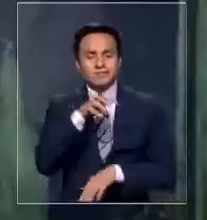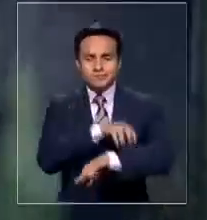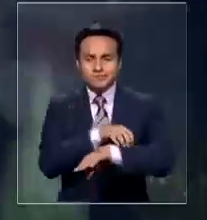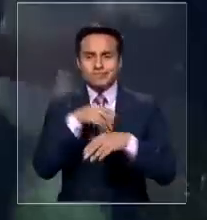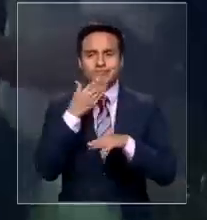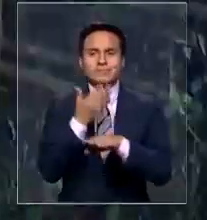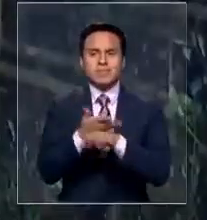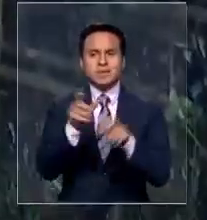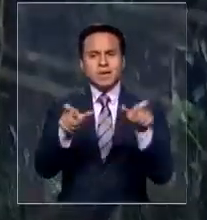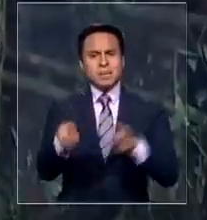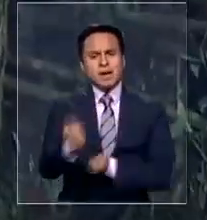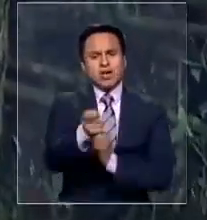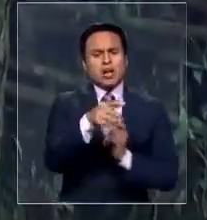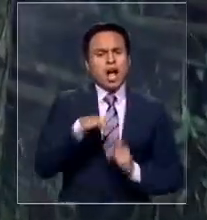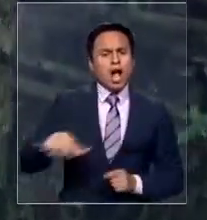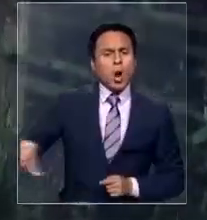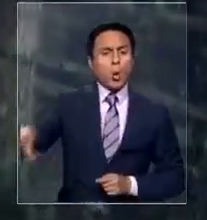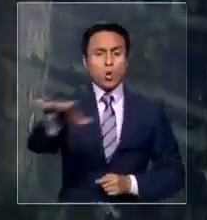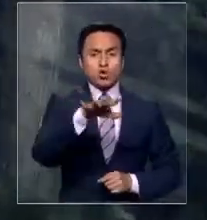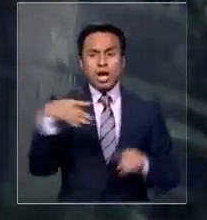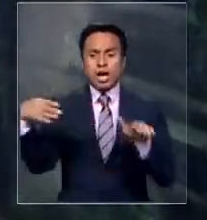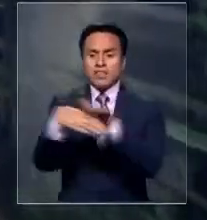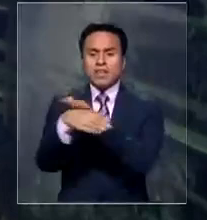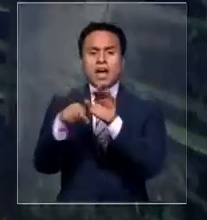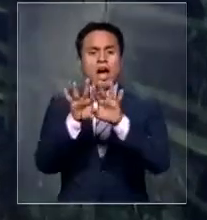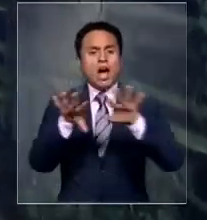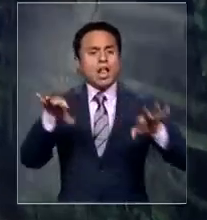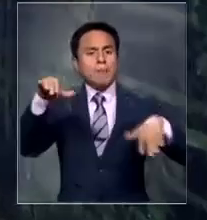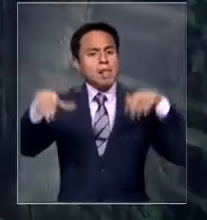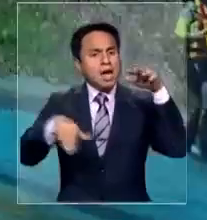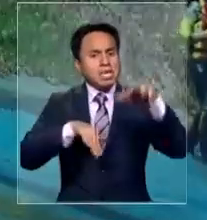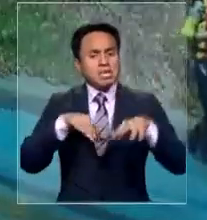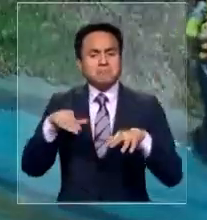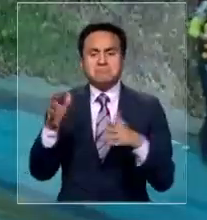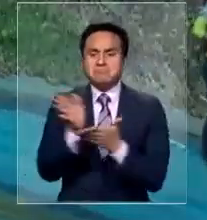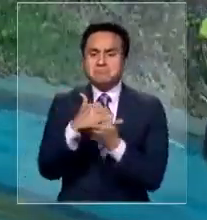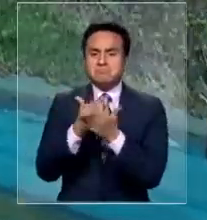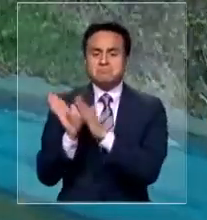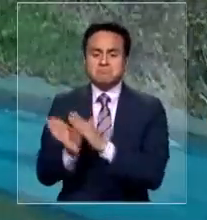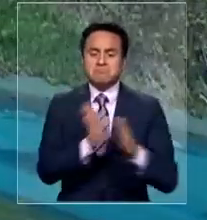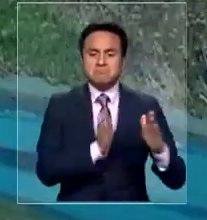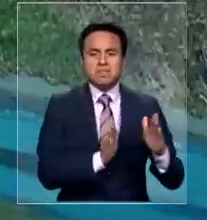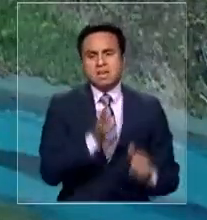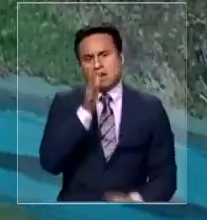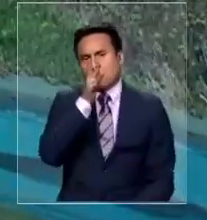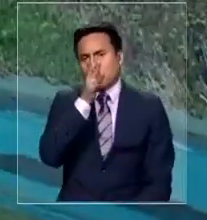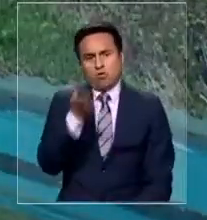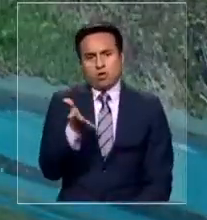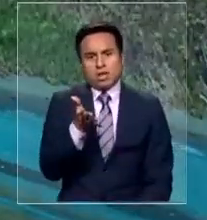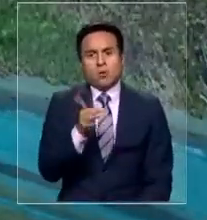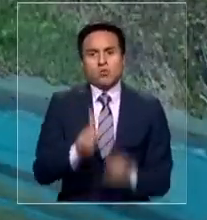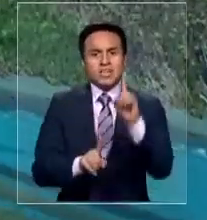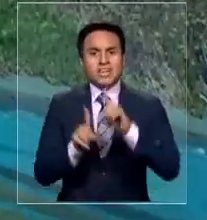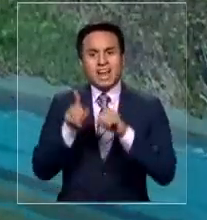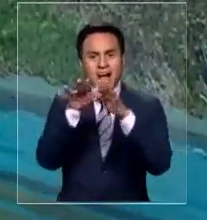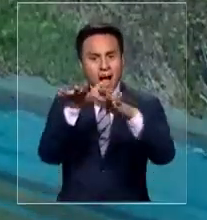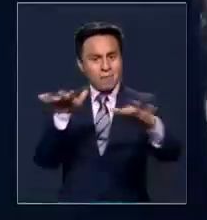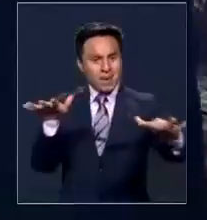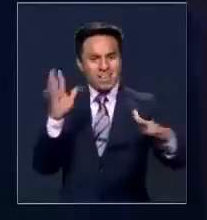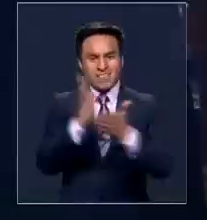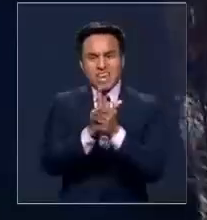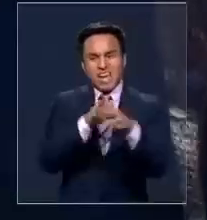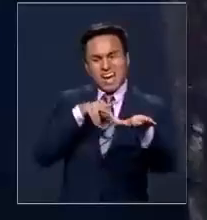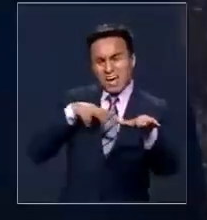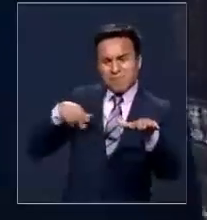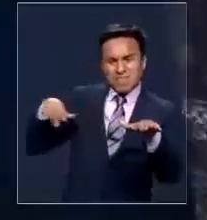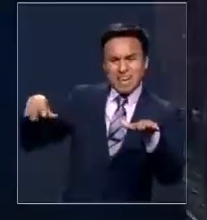demandas de pescadores y lugareños para poder acceder a la playa esta medida fue calificada como una burla quienes quieren llegar al mar deben caminar